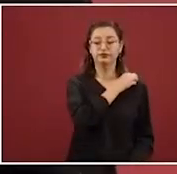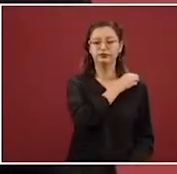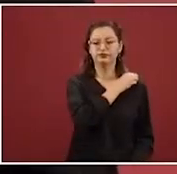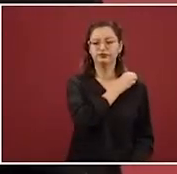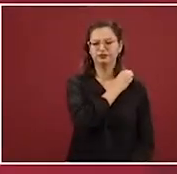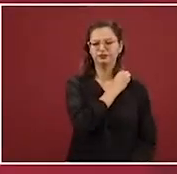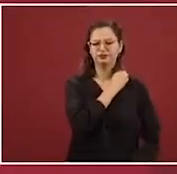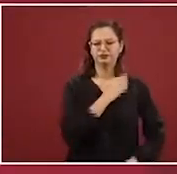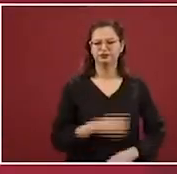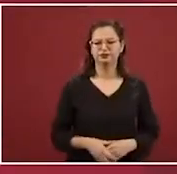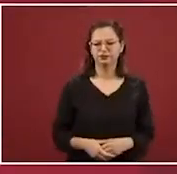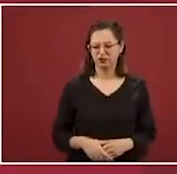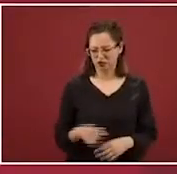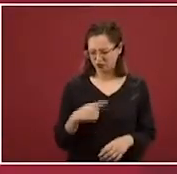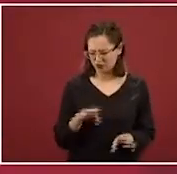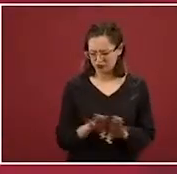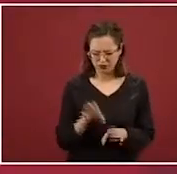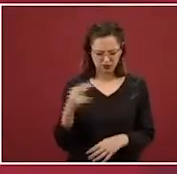se llaman,